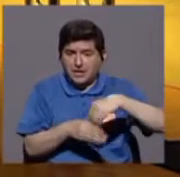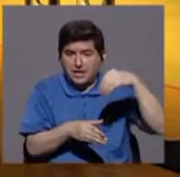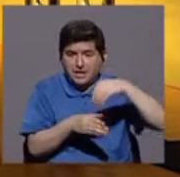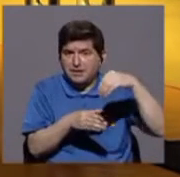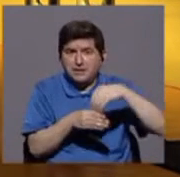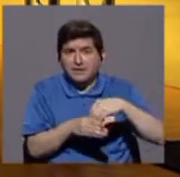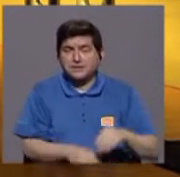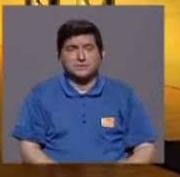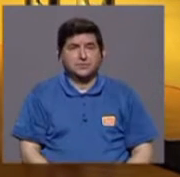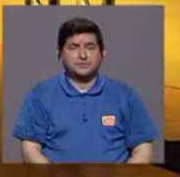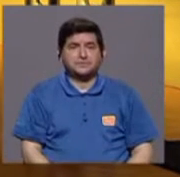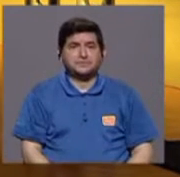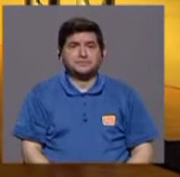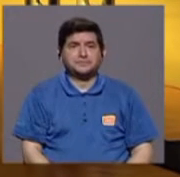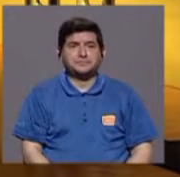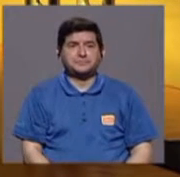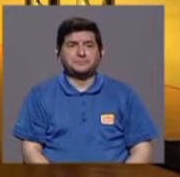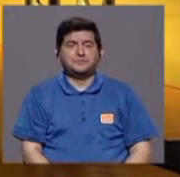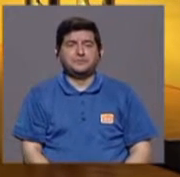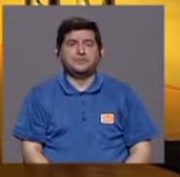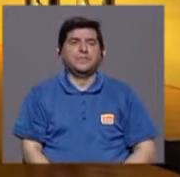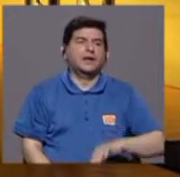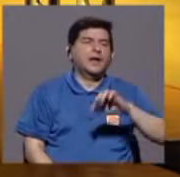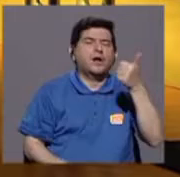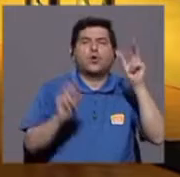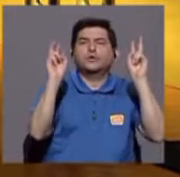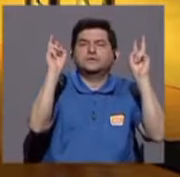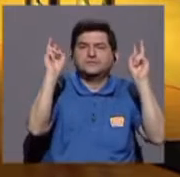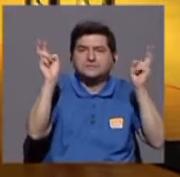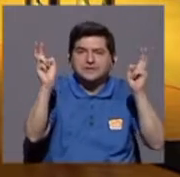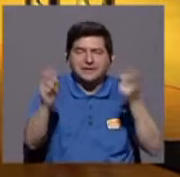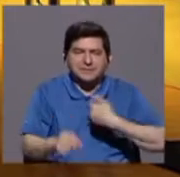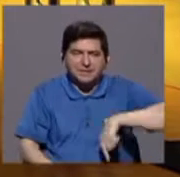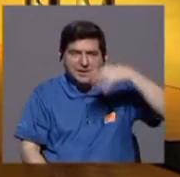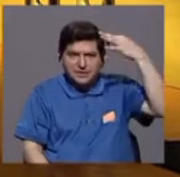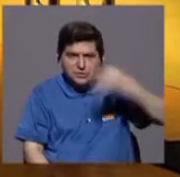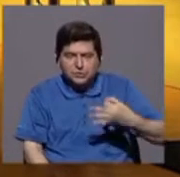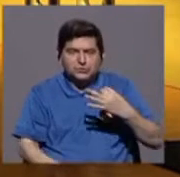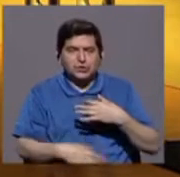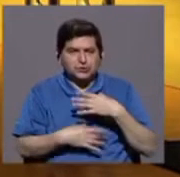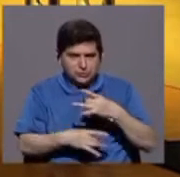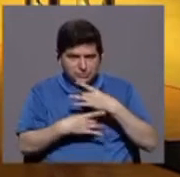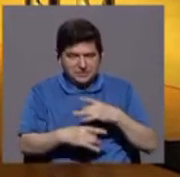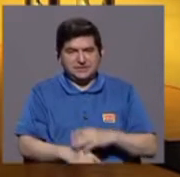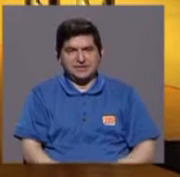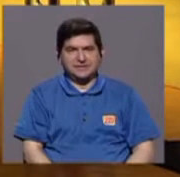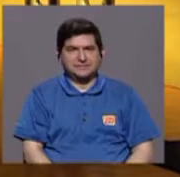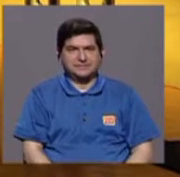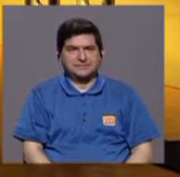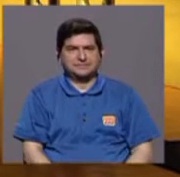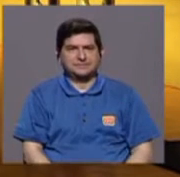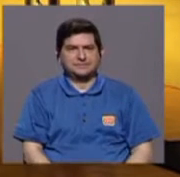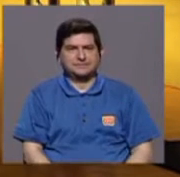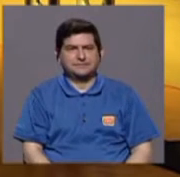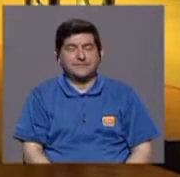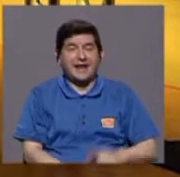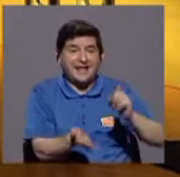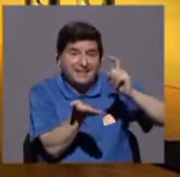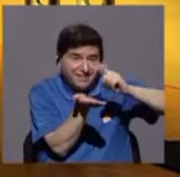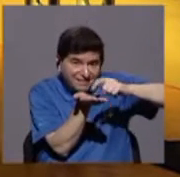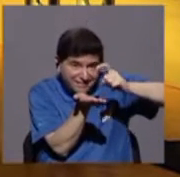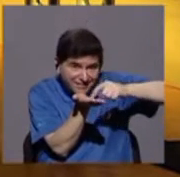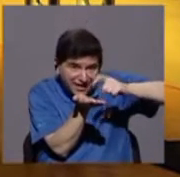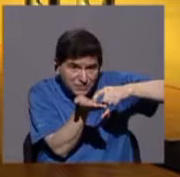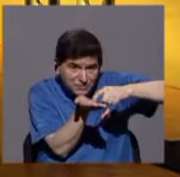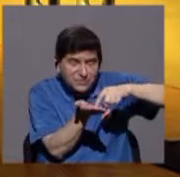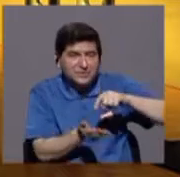ingresos. Y hay otro tema que nos parece interesante, es que además el endeudamiento